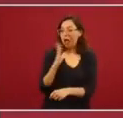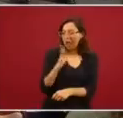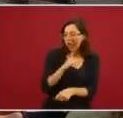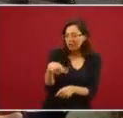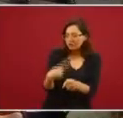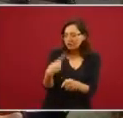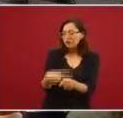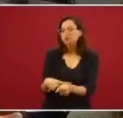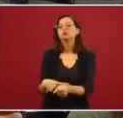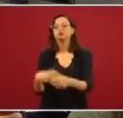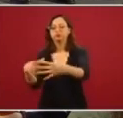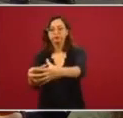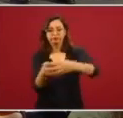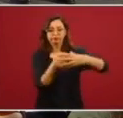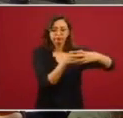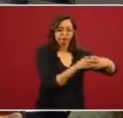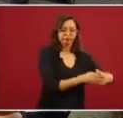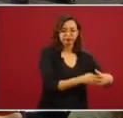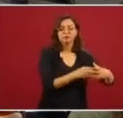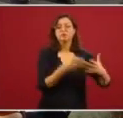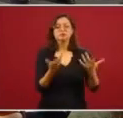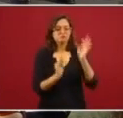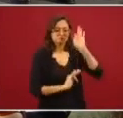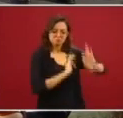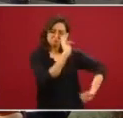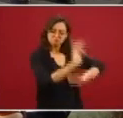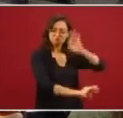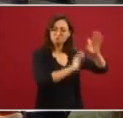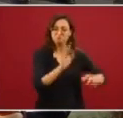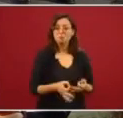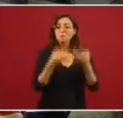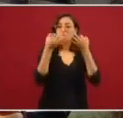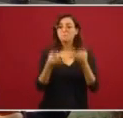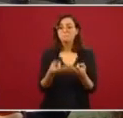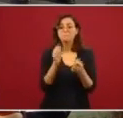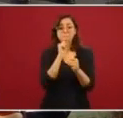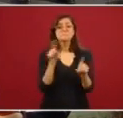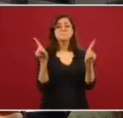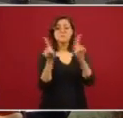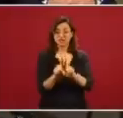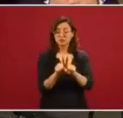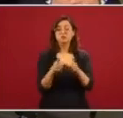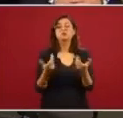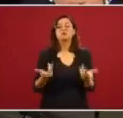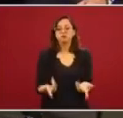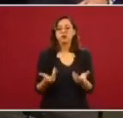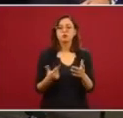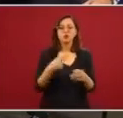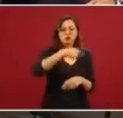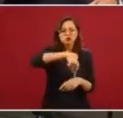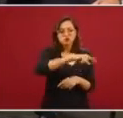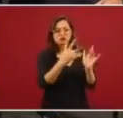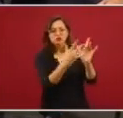detectemos positivos la capacidad para tratarlos adecuadamente y para asegurar un seguimiento efectivo de los contactos